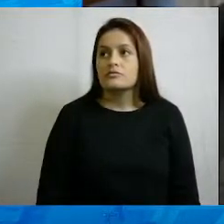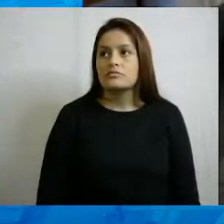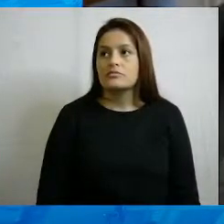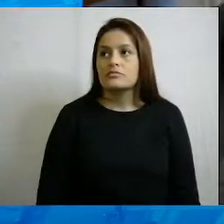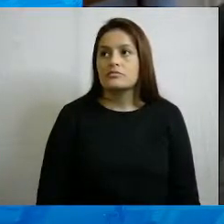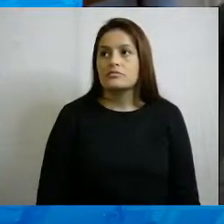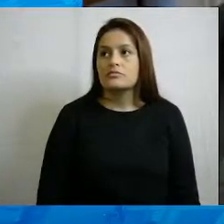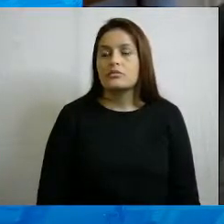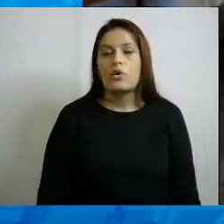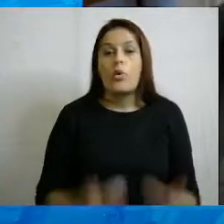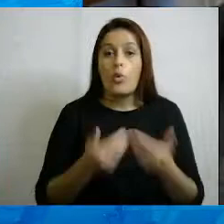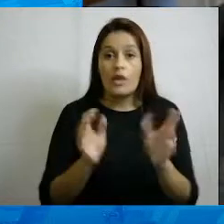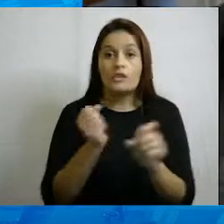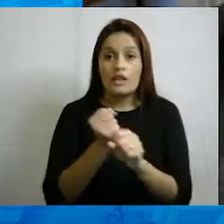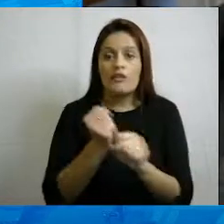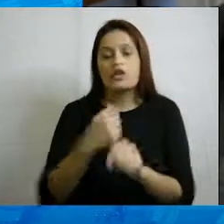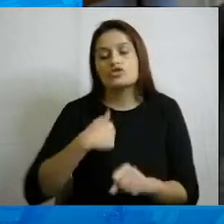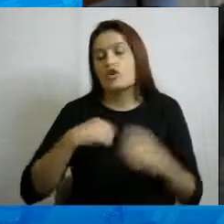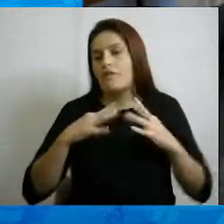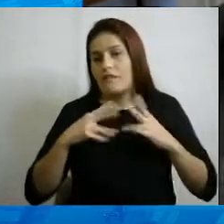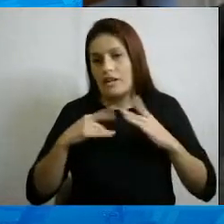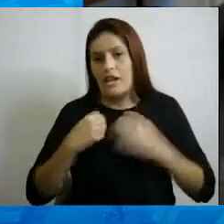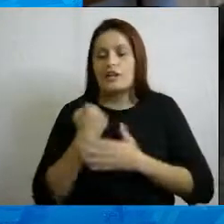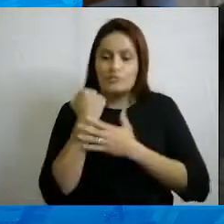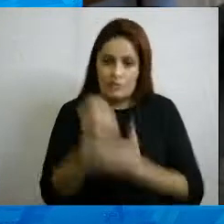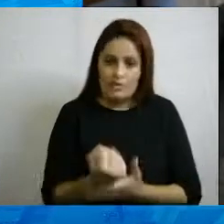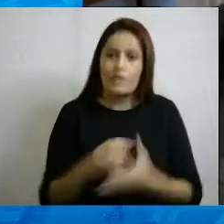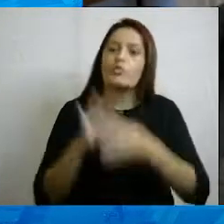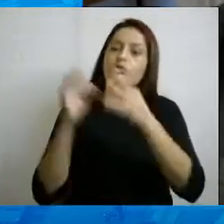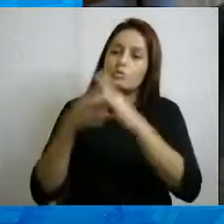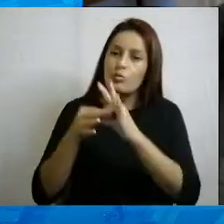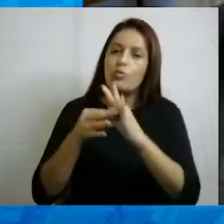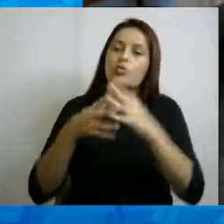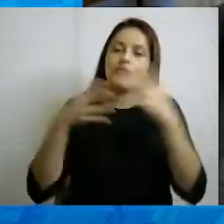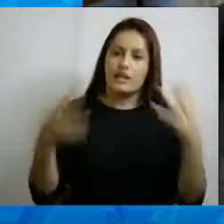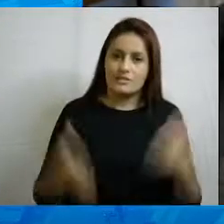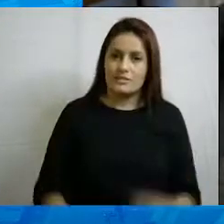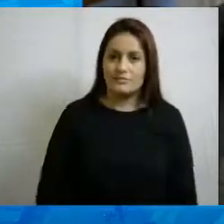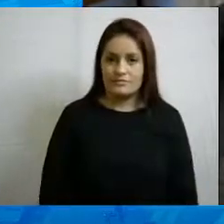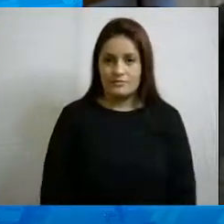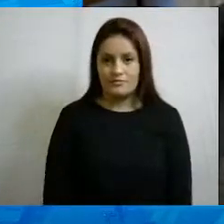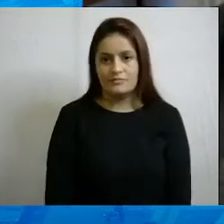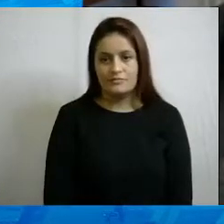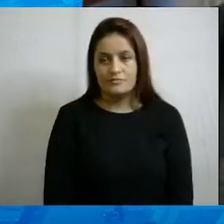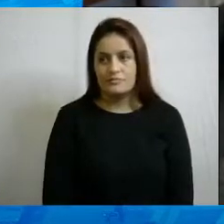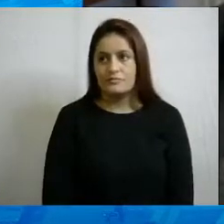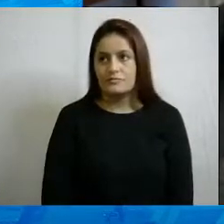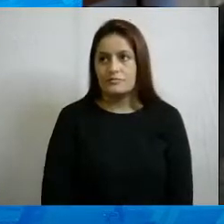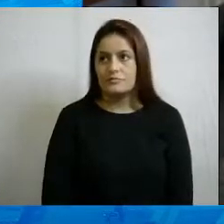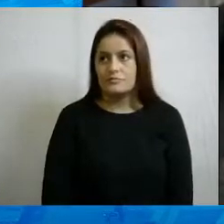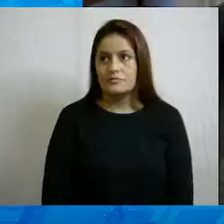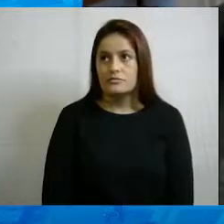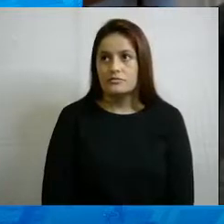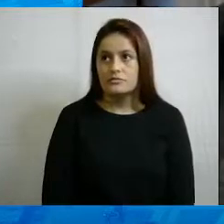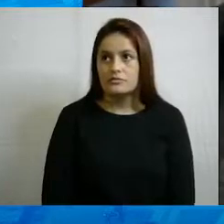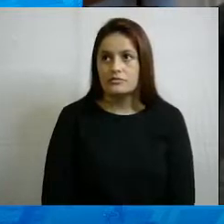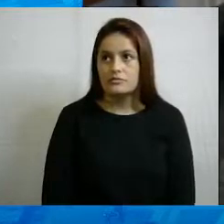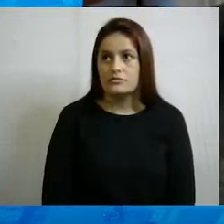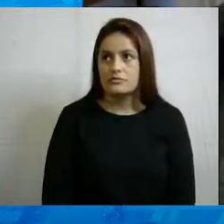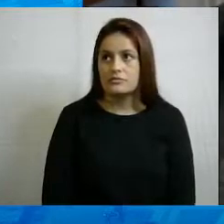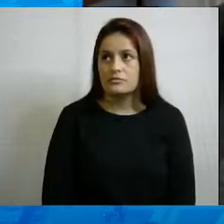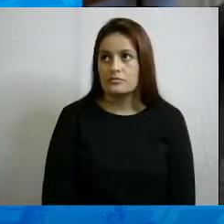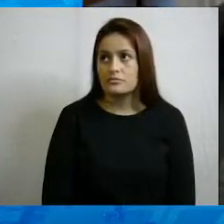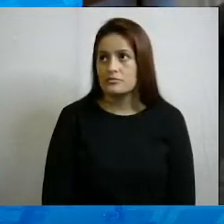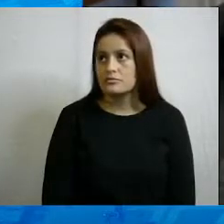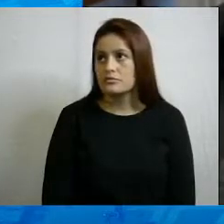que necesite, avíseme, yo con mucho gusto la puedo ayudar. Muchas gracias. Gracias. Director, le pido por favor que converse con la